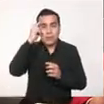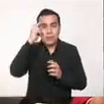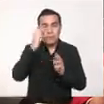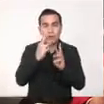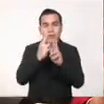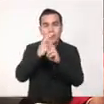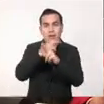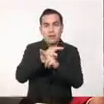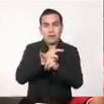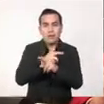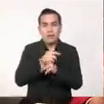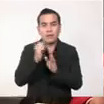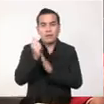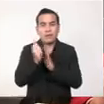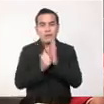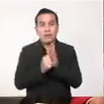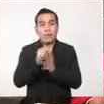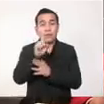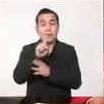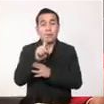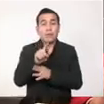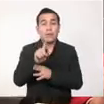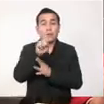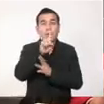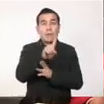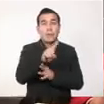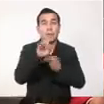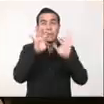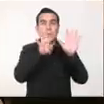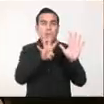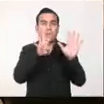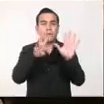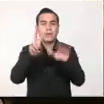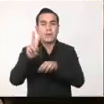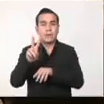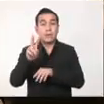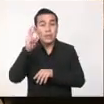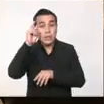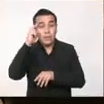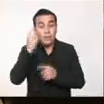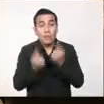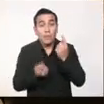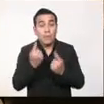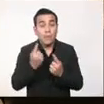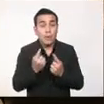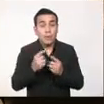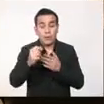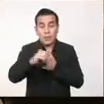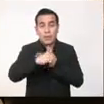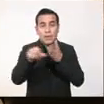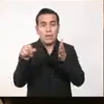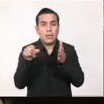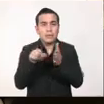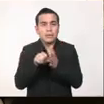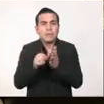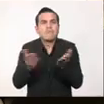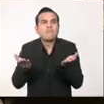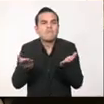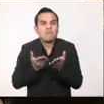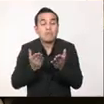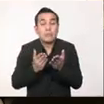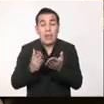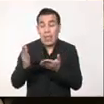artículo 90 del 1 en el año 97, donde dice la Asamblea Constituyente